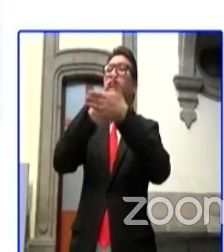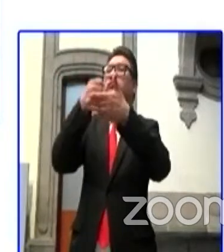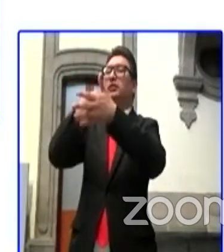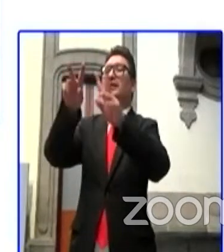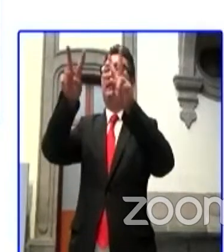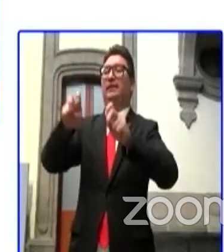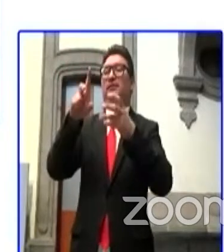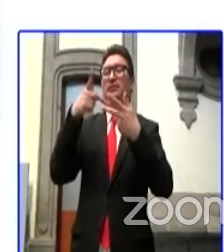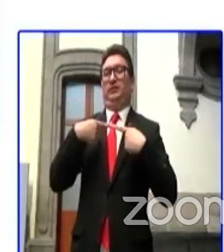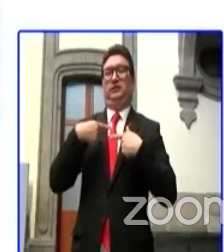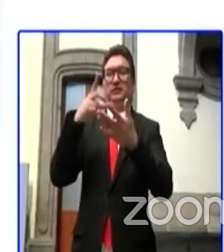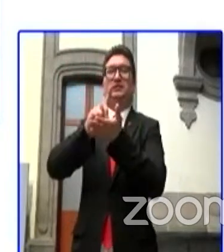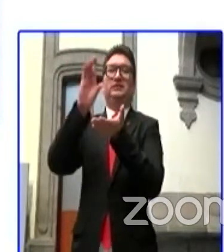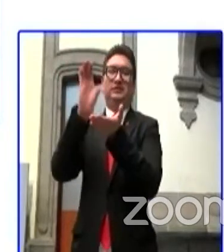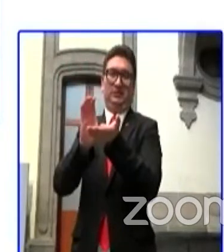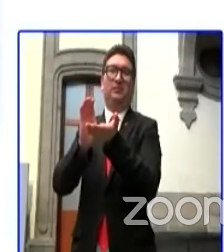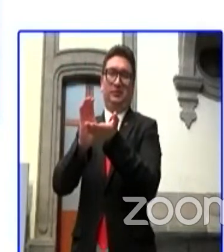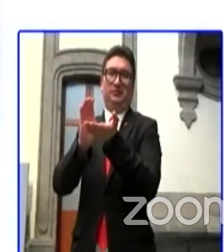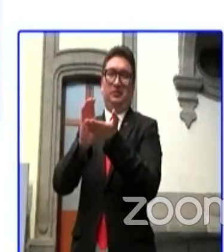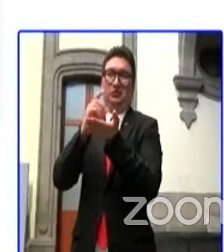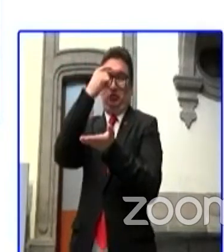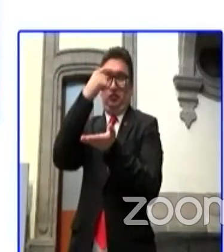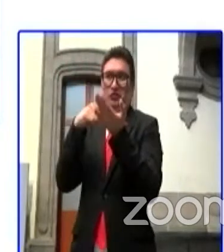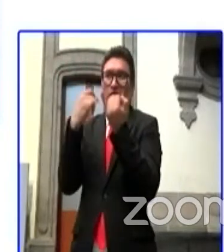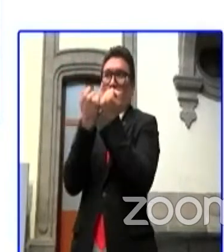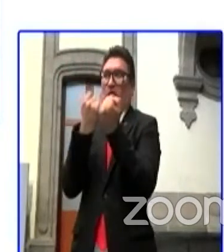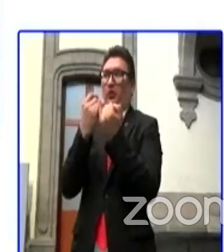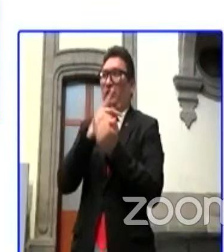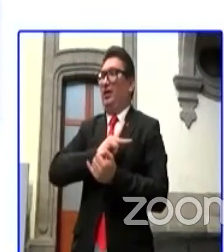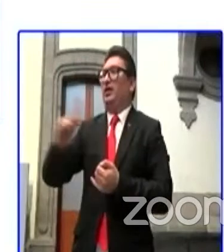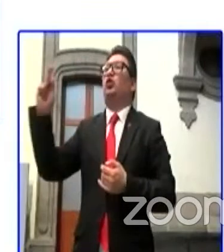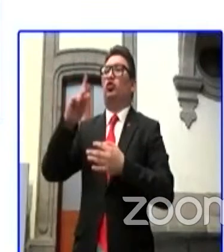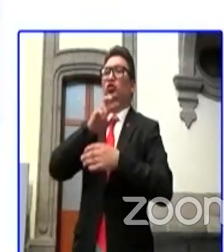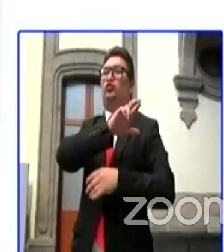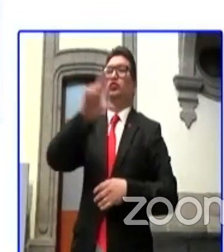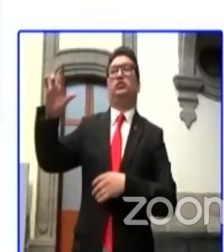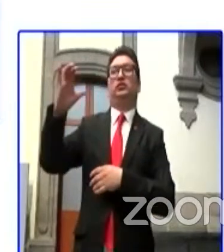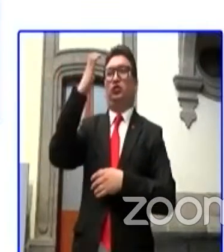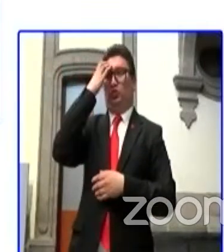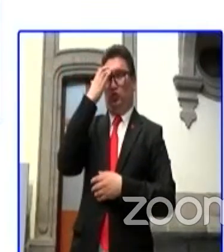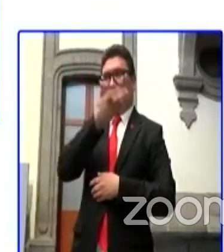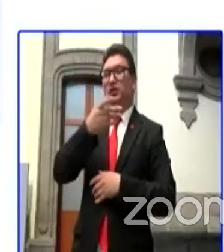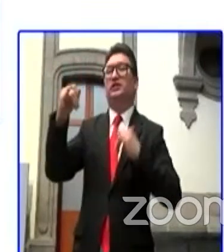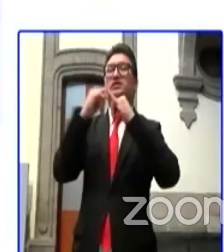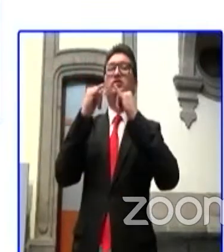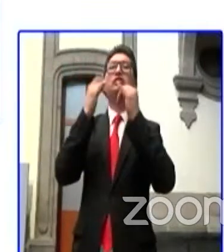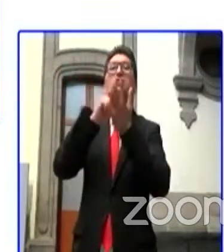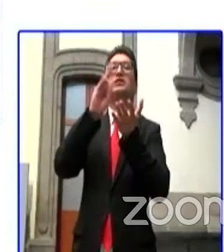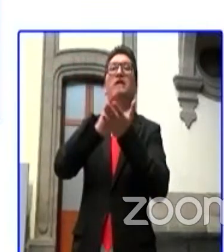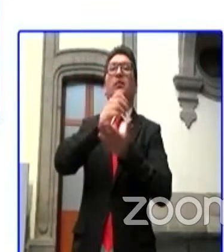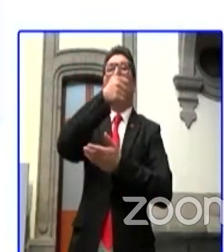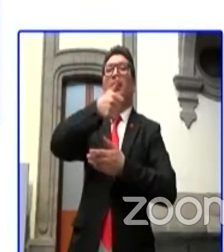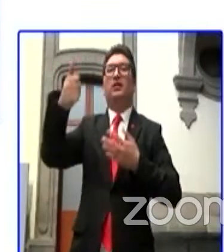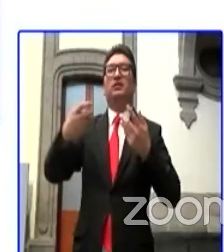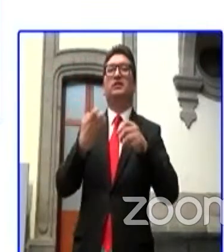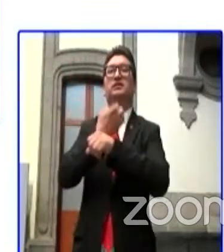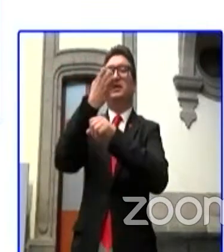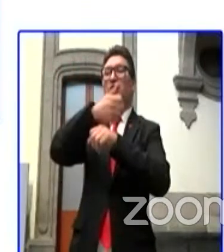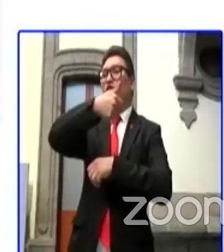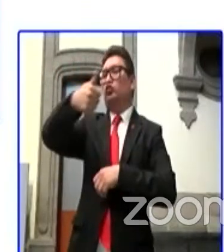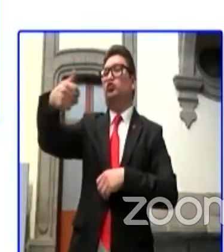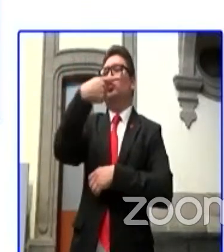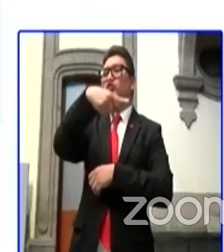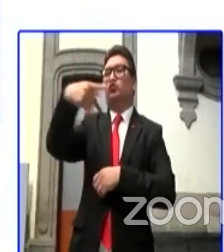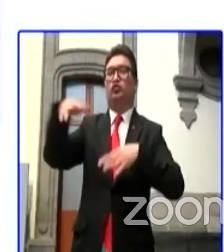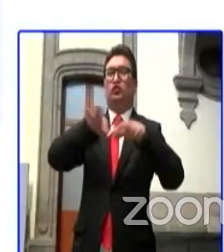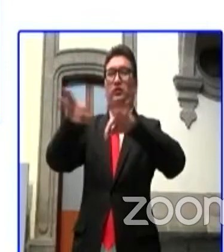primer lugar creo, y me van a acompañar, creo que a darles un gran reconocimiento a los institutos por la gran labor que están haciendo,